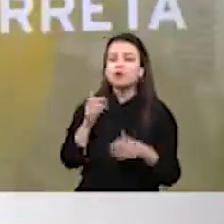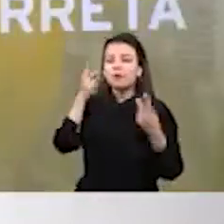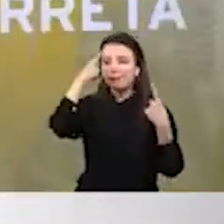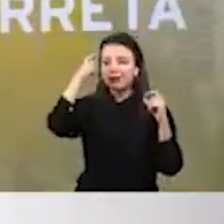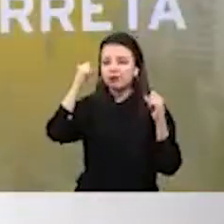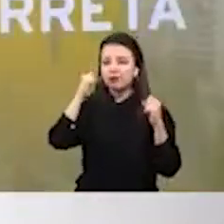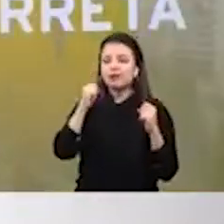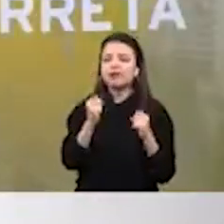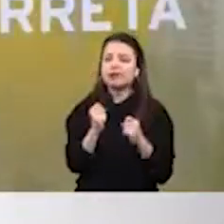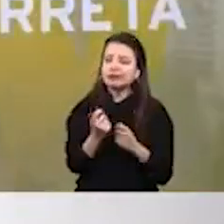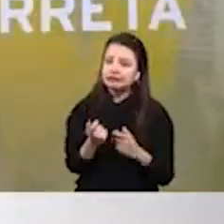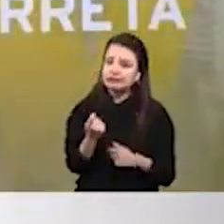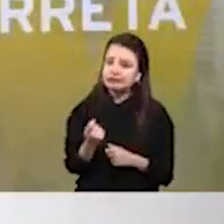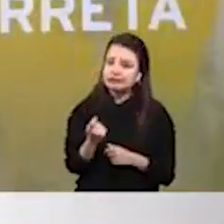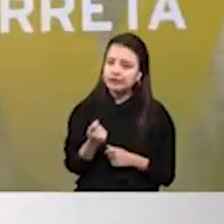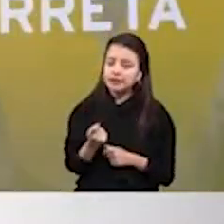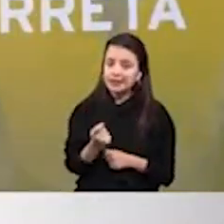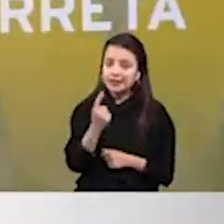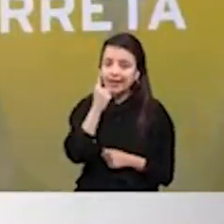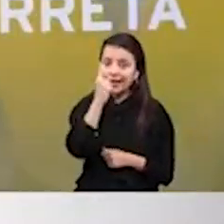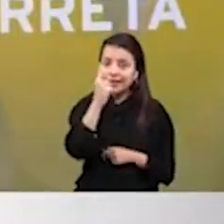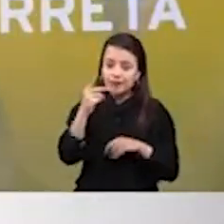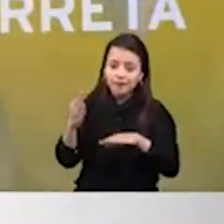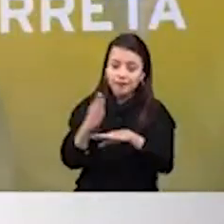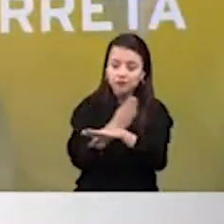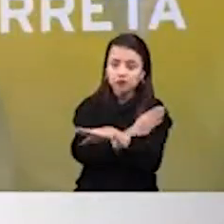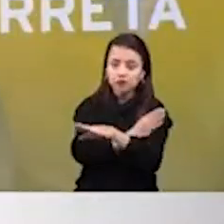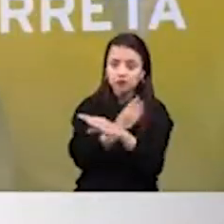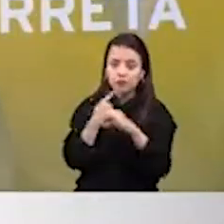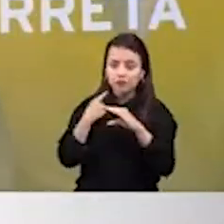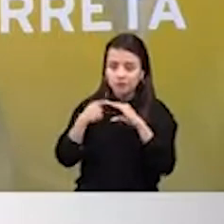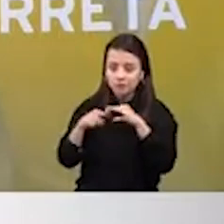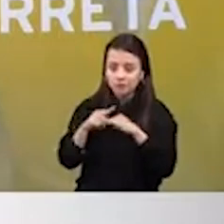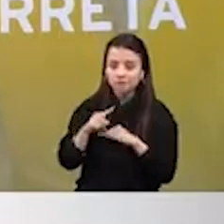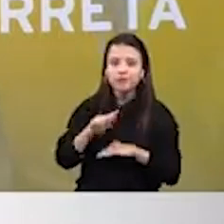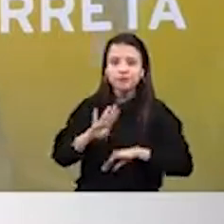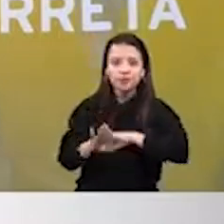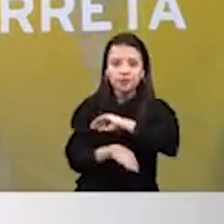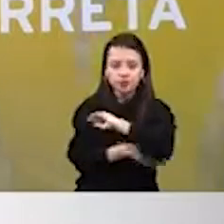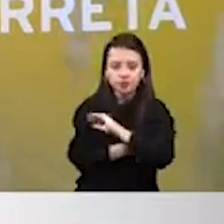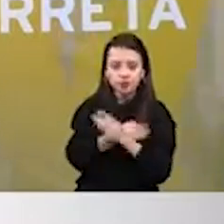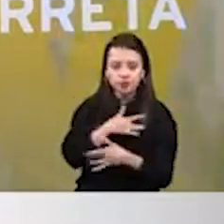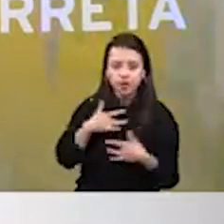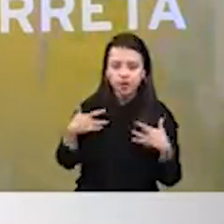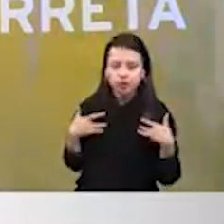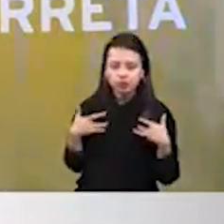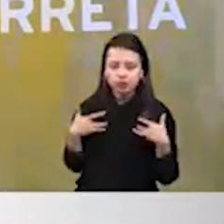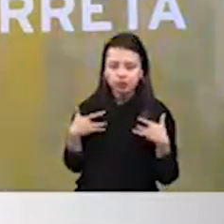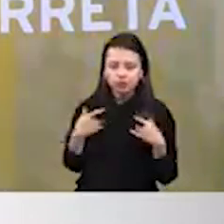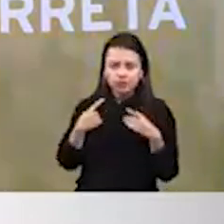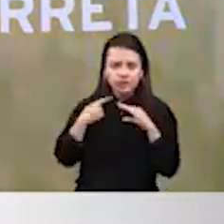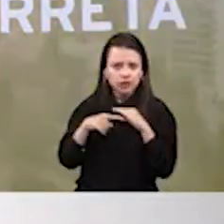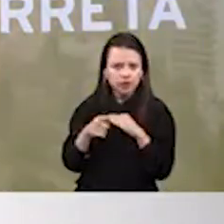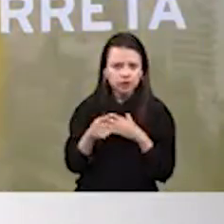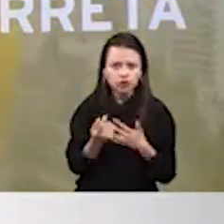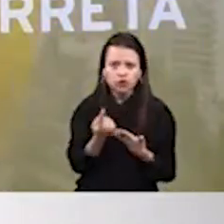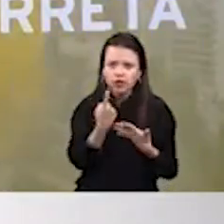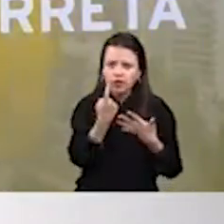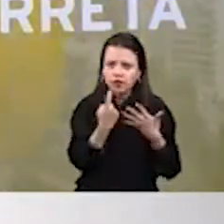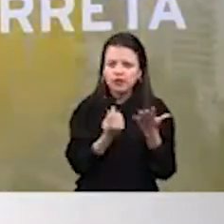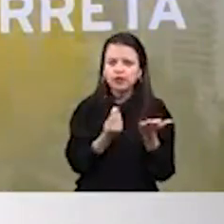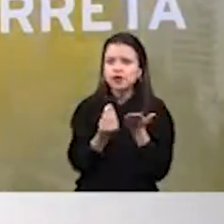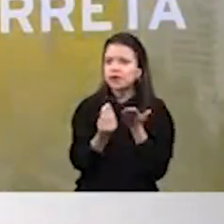Sin Carreta es que ese 1 billón de pesos del Ministerio de Salud se comprometió sin tener varias cosas claras. Es decir,